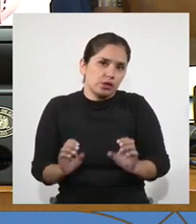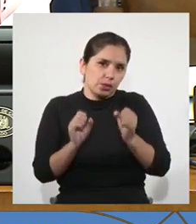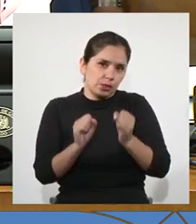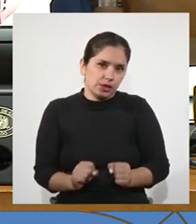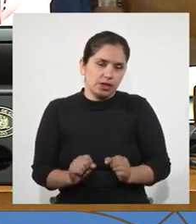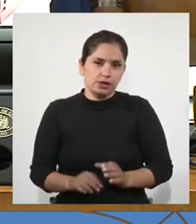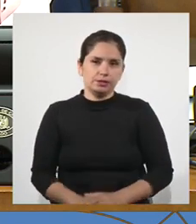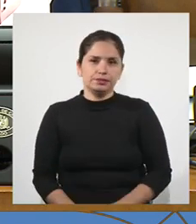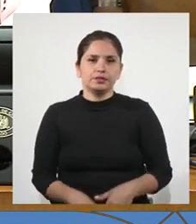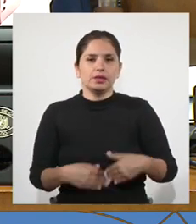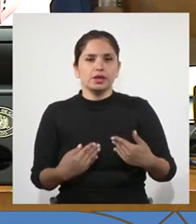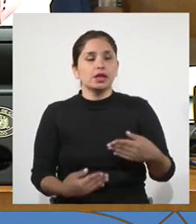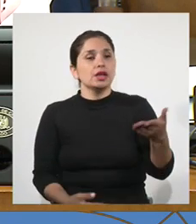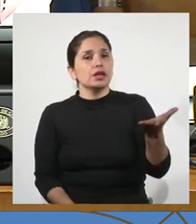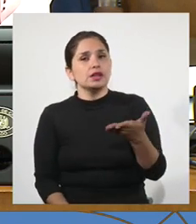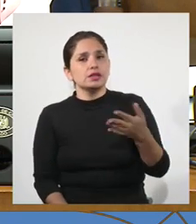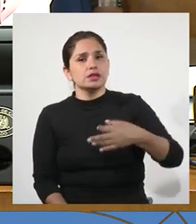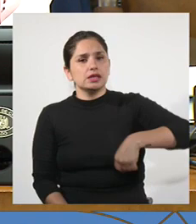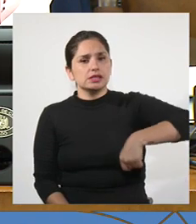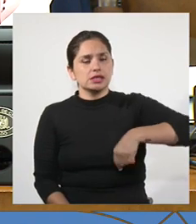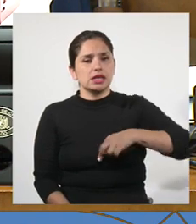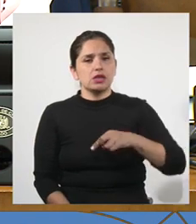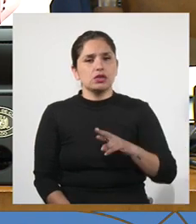Senadora Yana Roste.